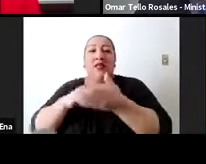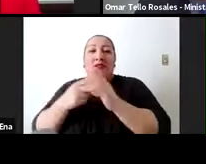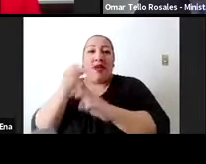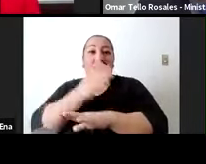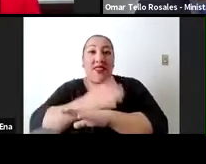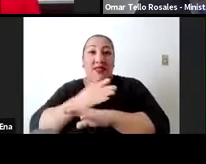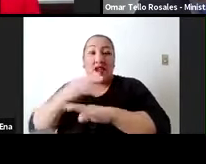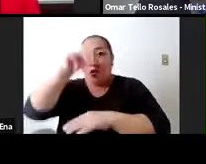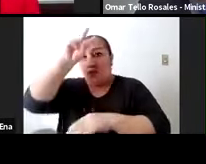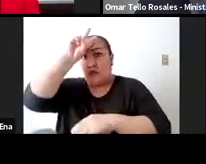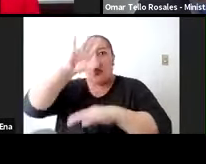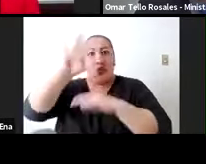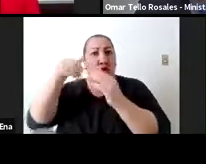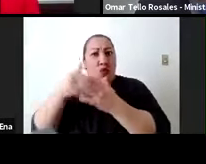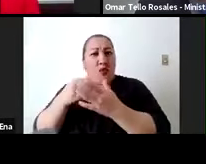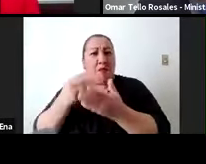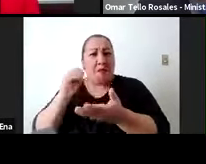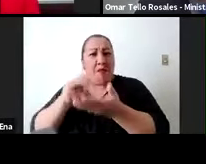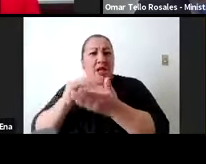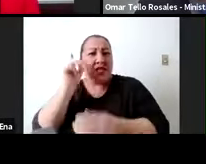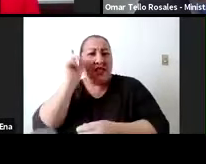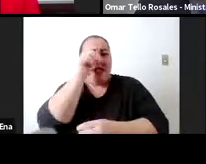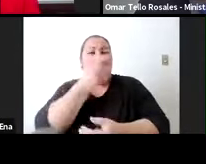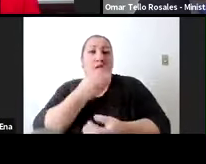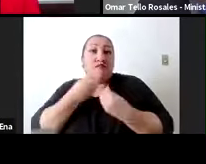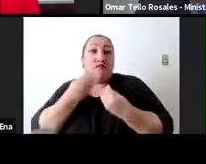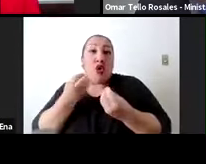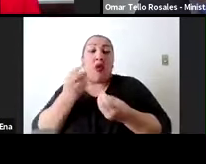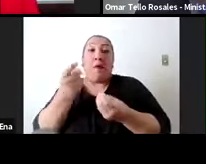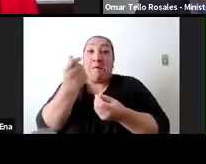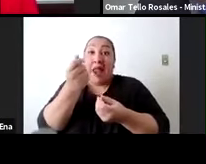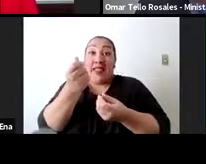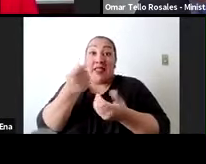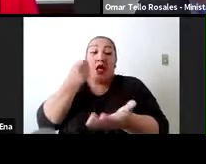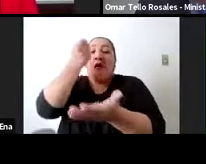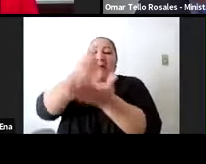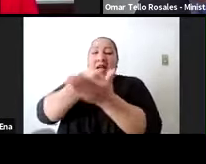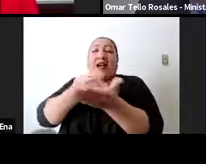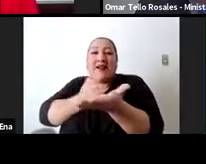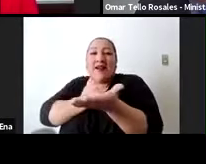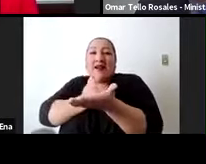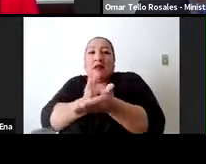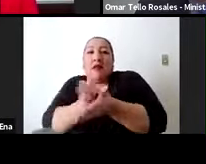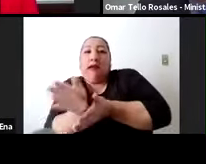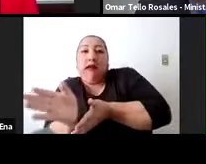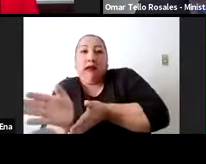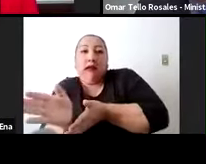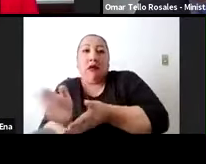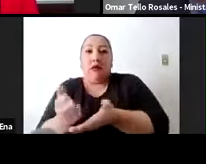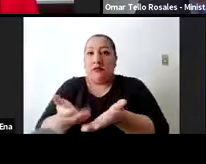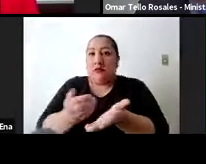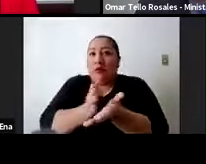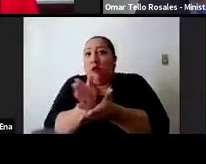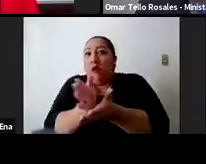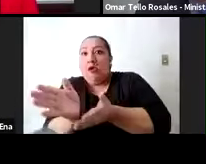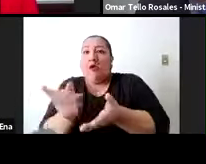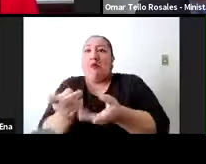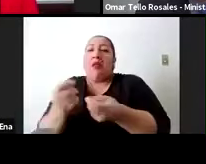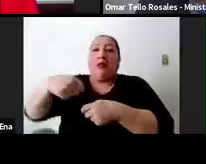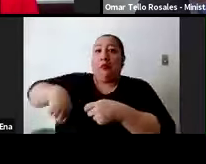sobre todo porque desvía fondos que deben ir justamente, lo entendemos ahora en el contexto de la pandemia,